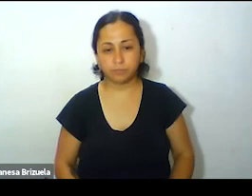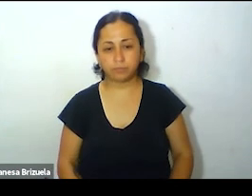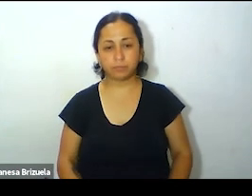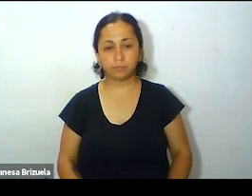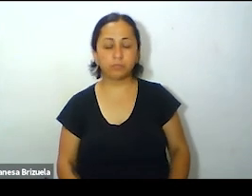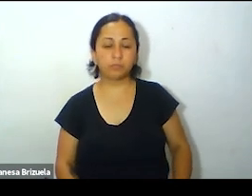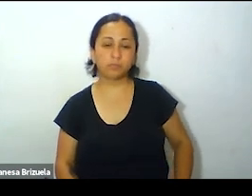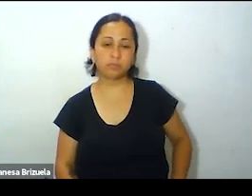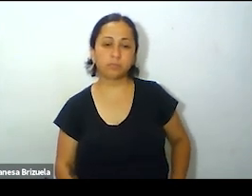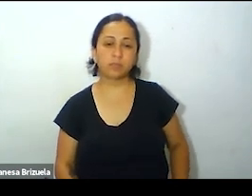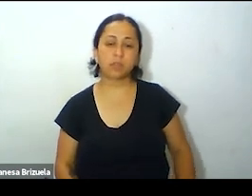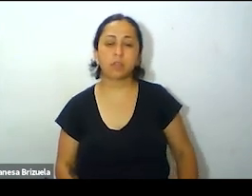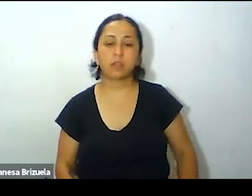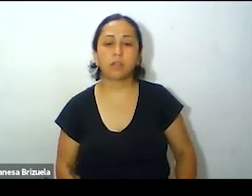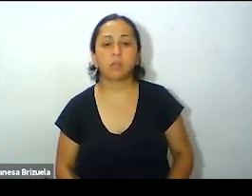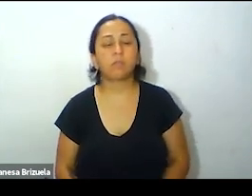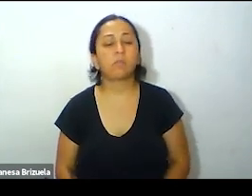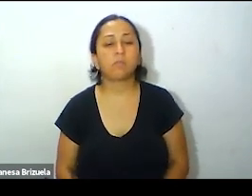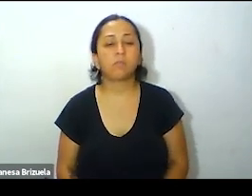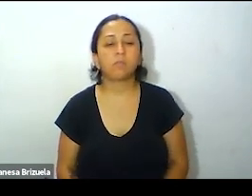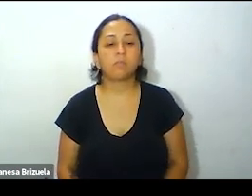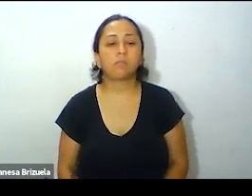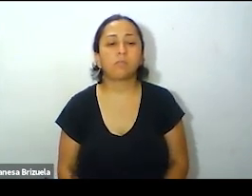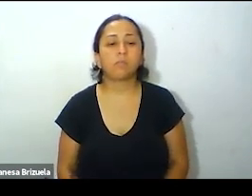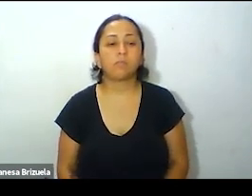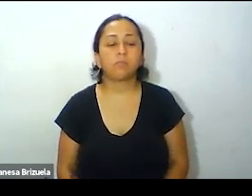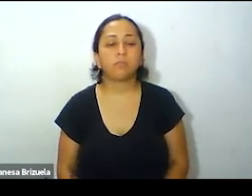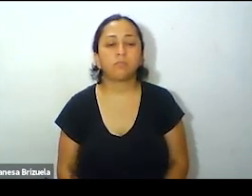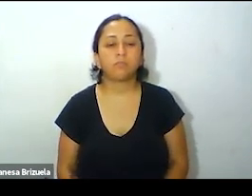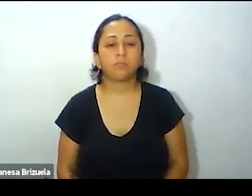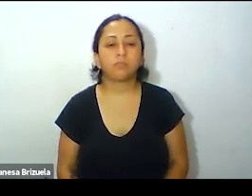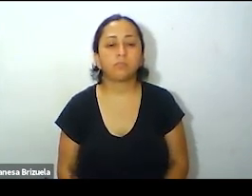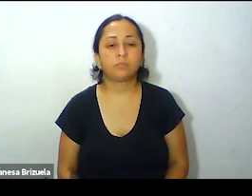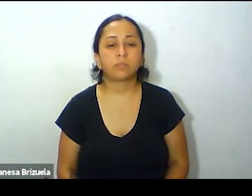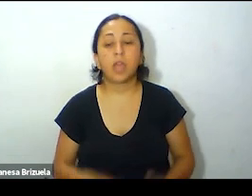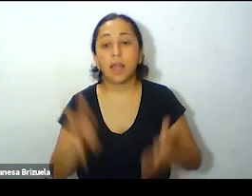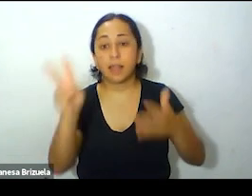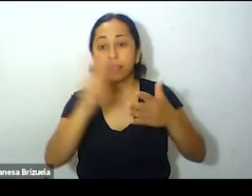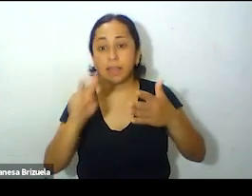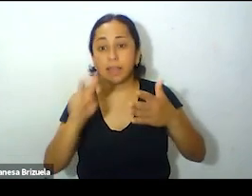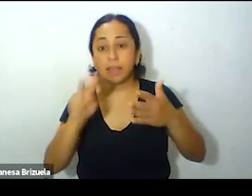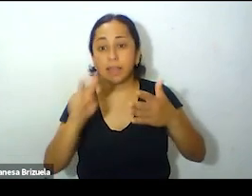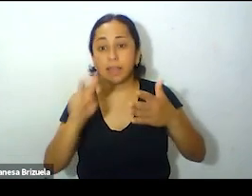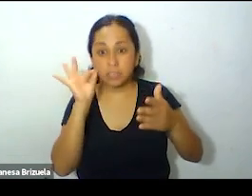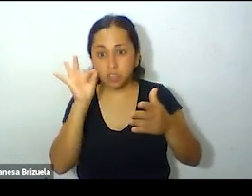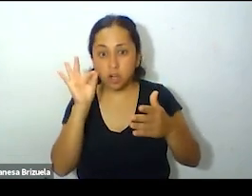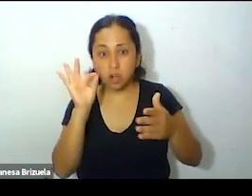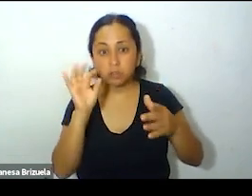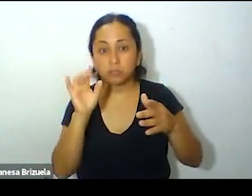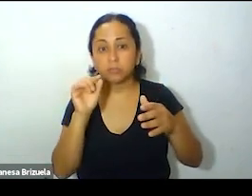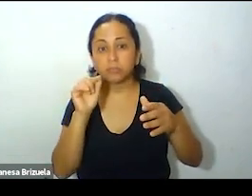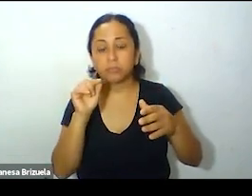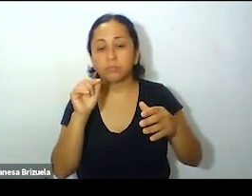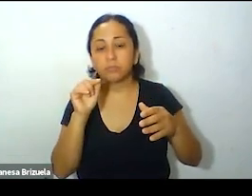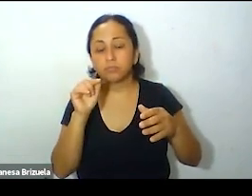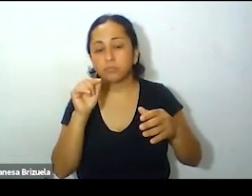más, así se alcanza a leer el texto. El texto tenemos que seleccionar y acá sí, como siempre,